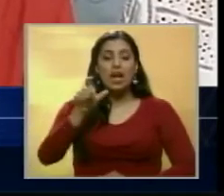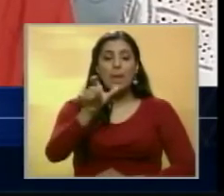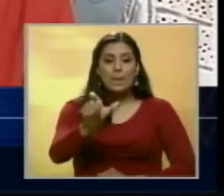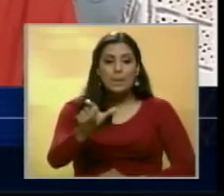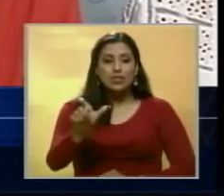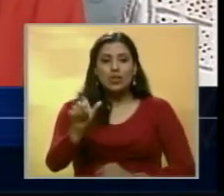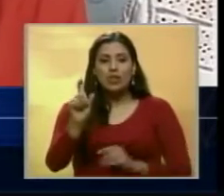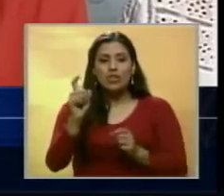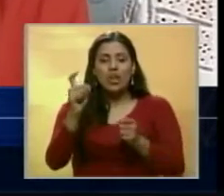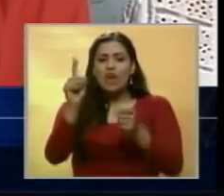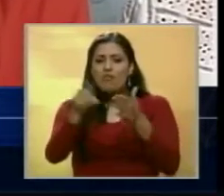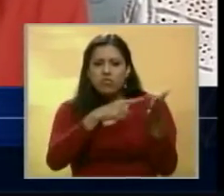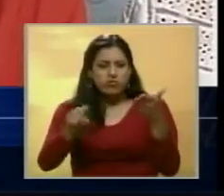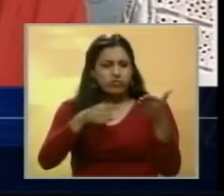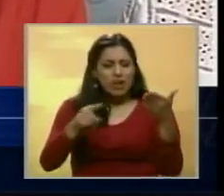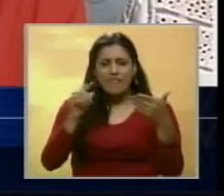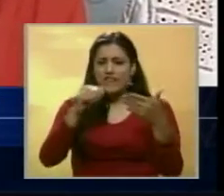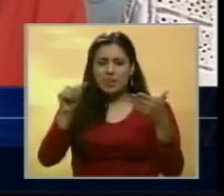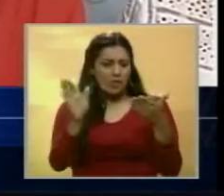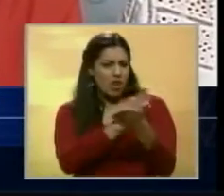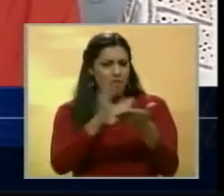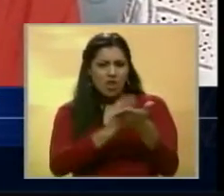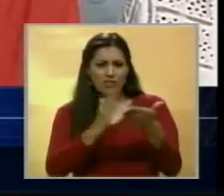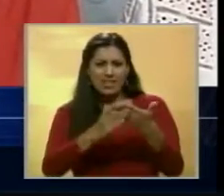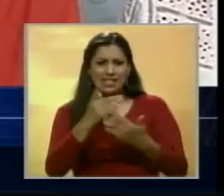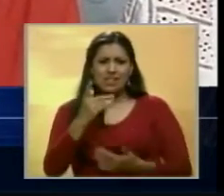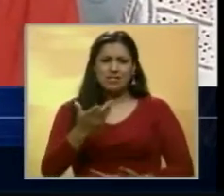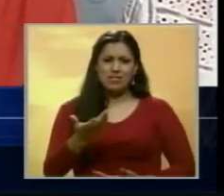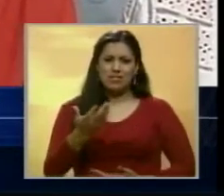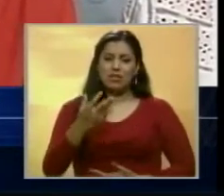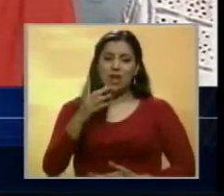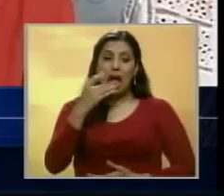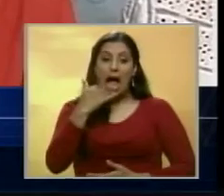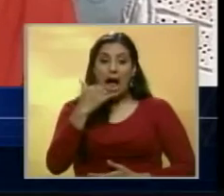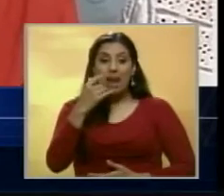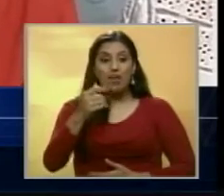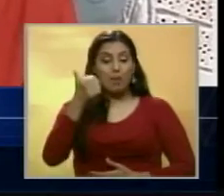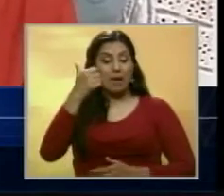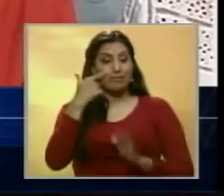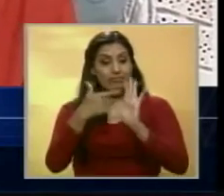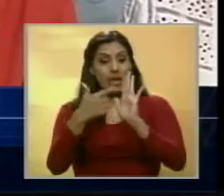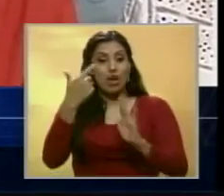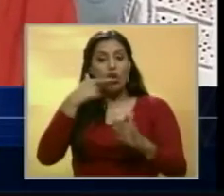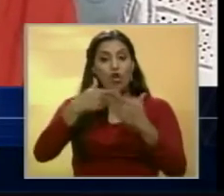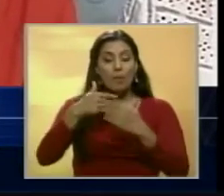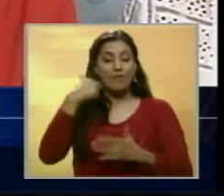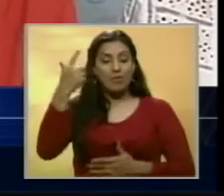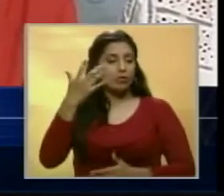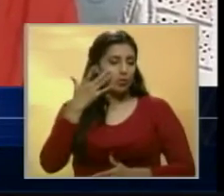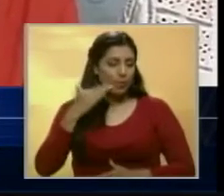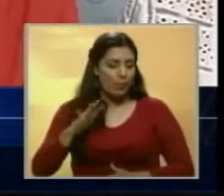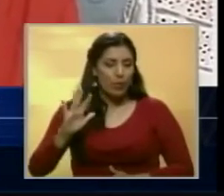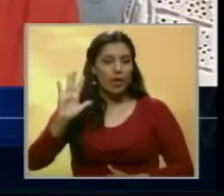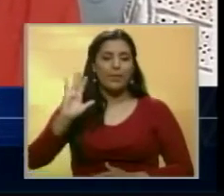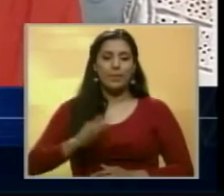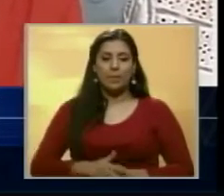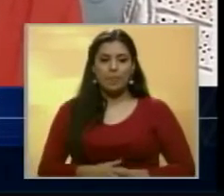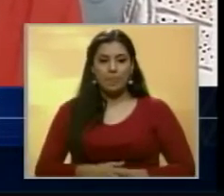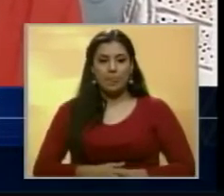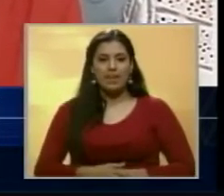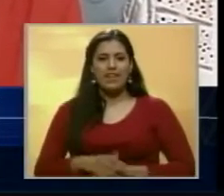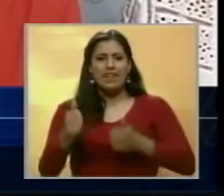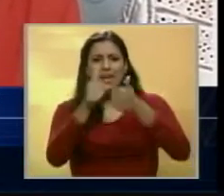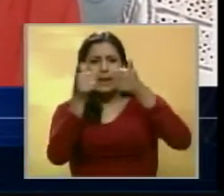fueron invalidadas sus firmas. Voy a decir unos casos que son emblemáticos. Por ejemplo,